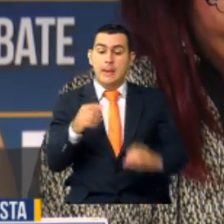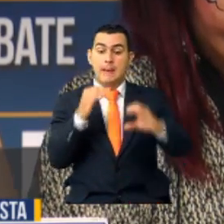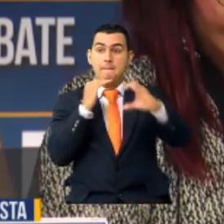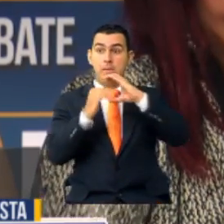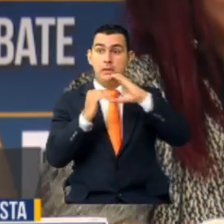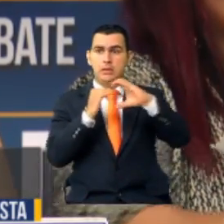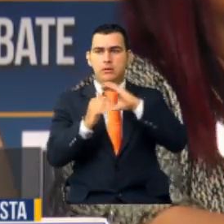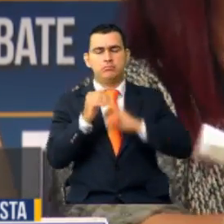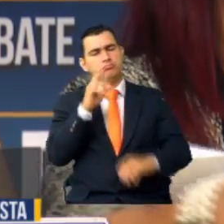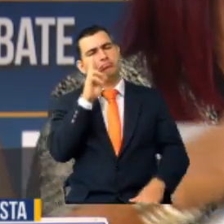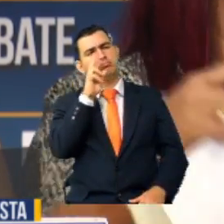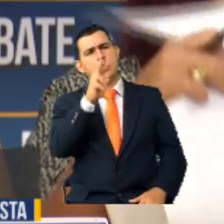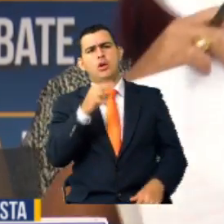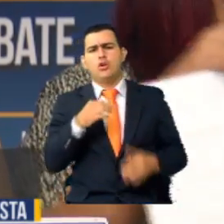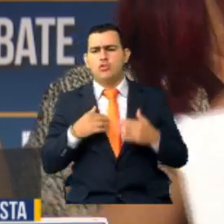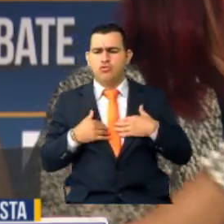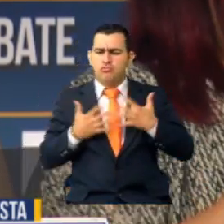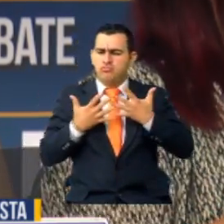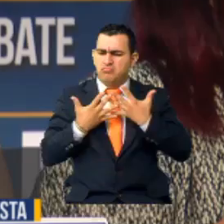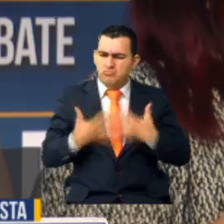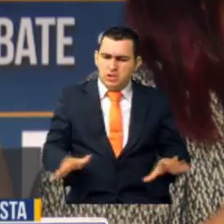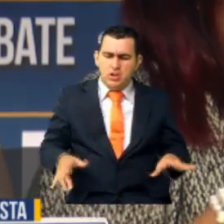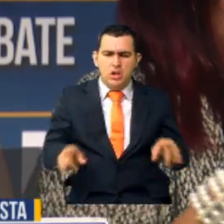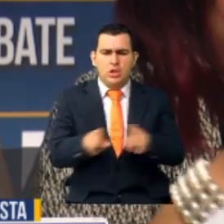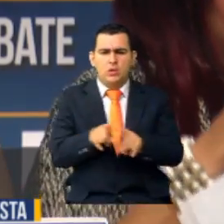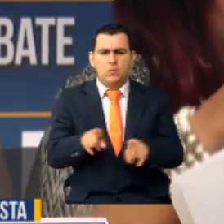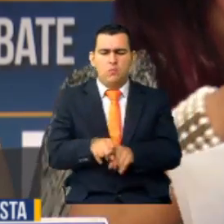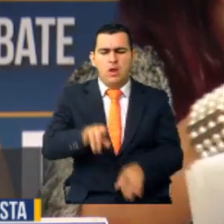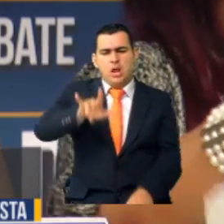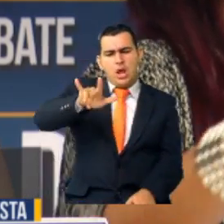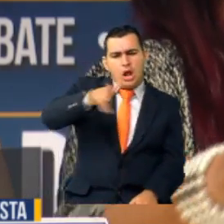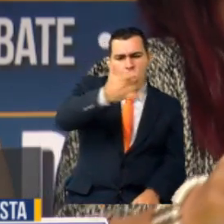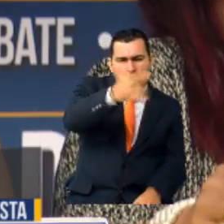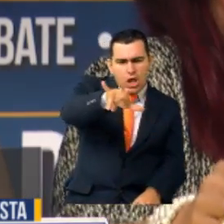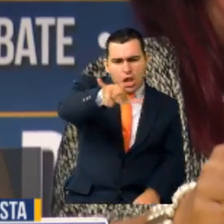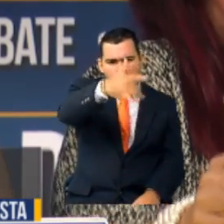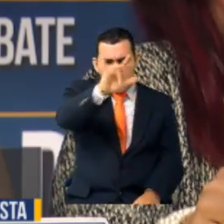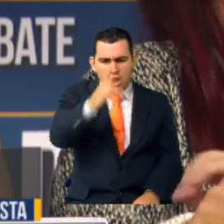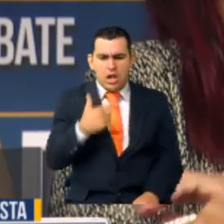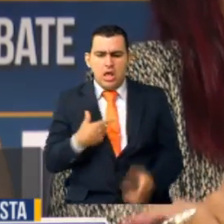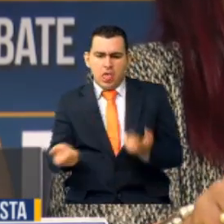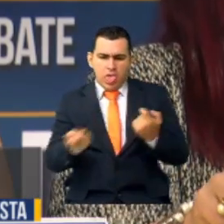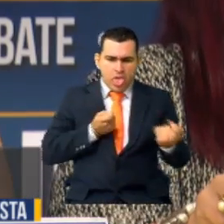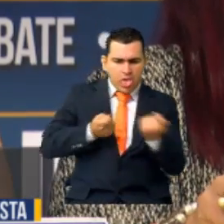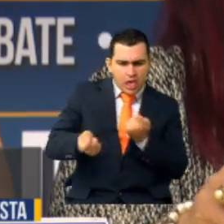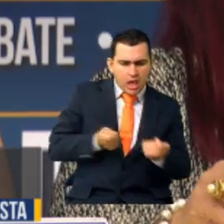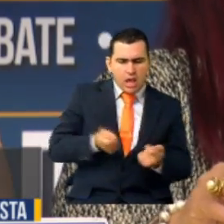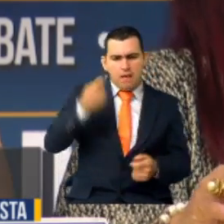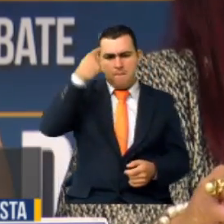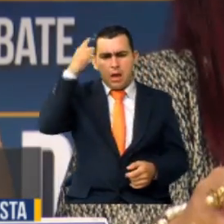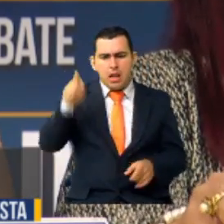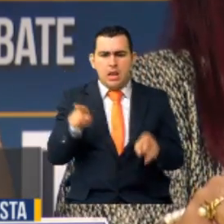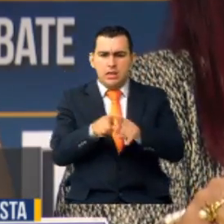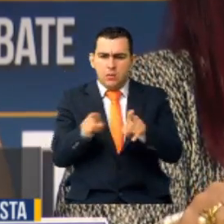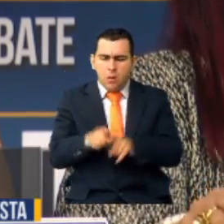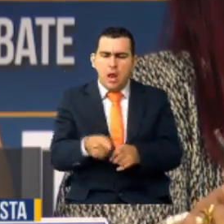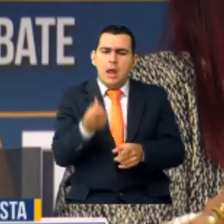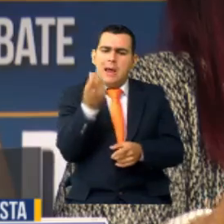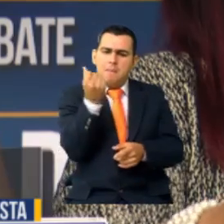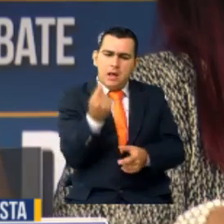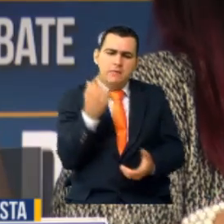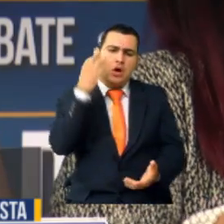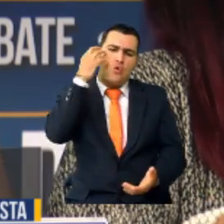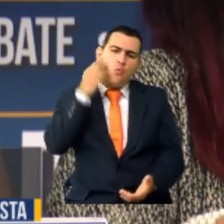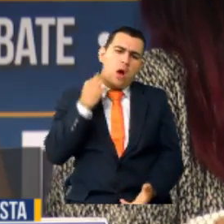que no quiere convertirse en el títere de quien quiere perpetuarse en el poder para seguir robándose la plata de